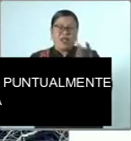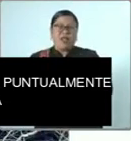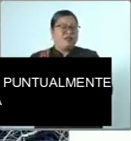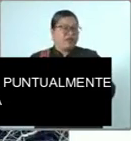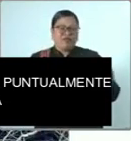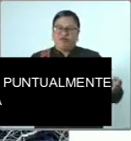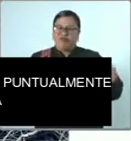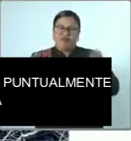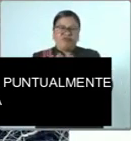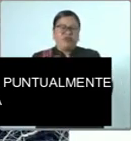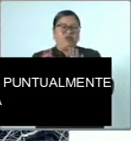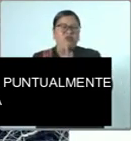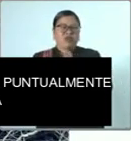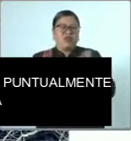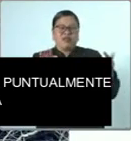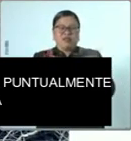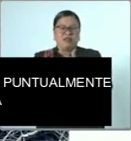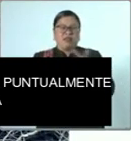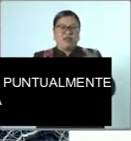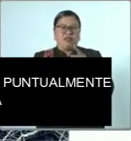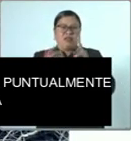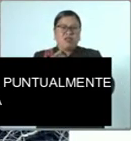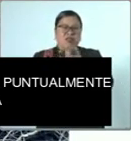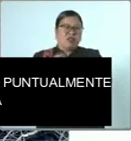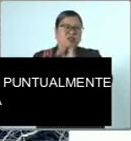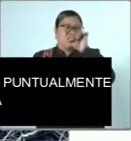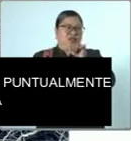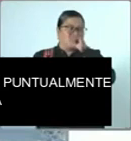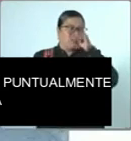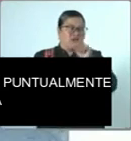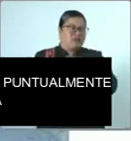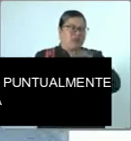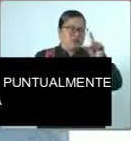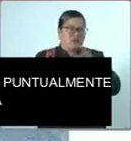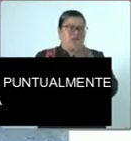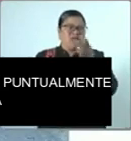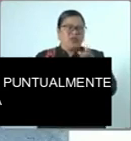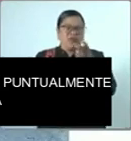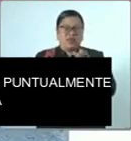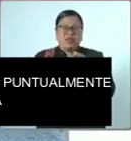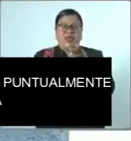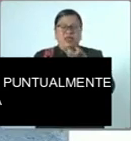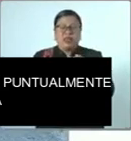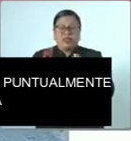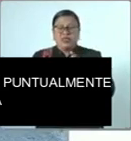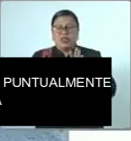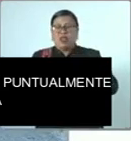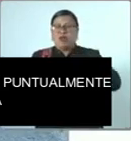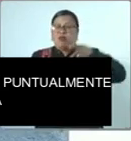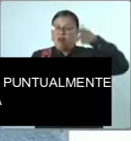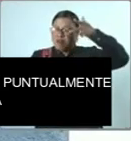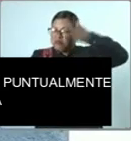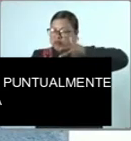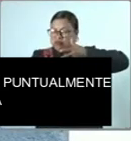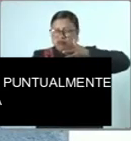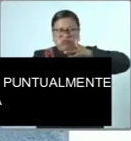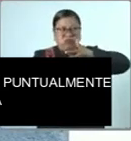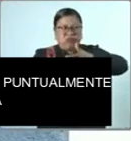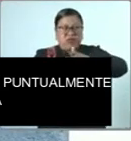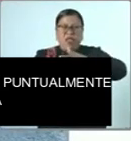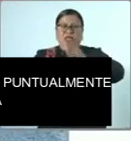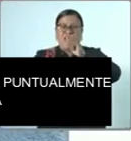completo de la carretera que se da en la Sierra de Flores Magón. Y esta es una vista aérea del desbordamiento